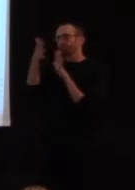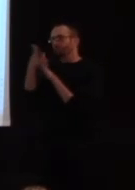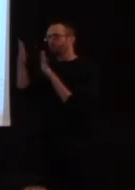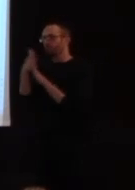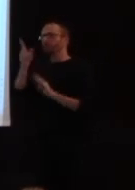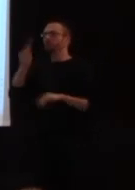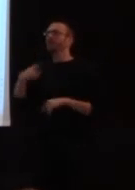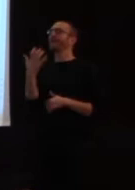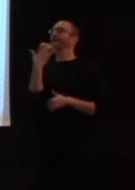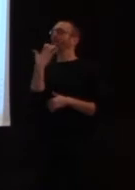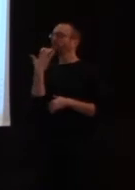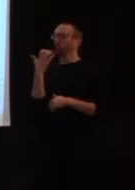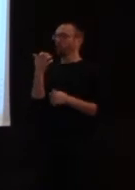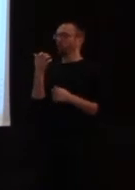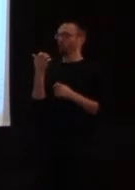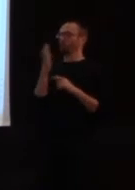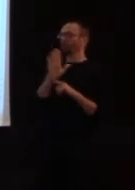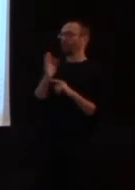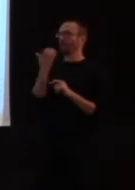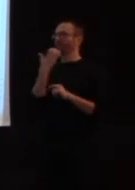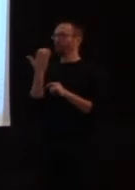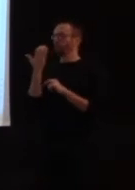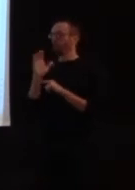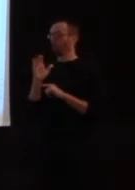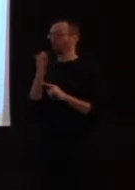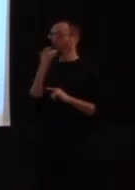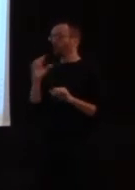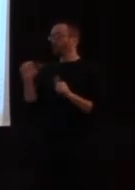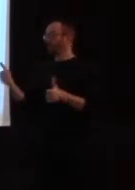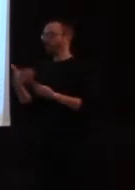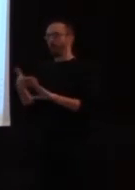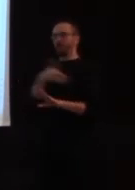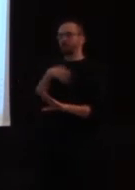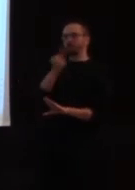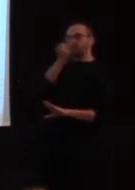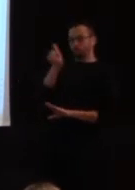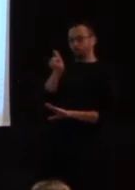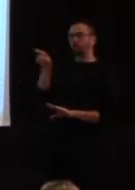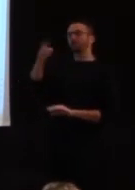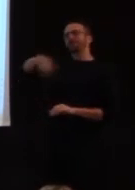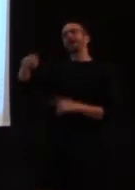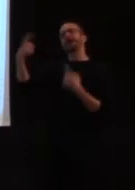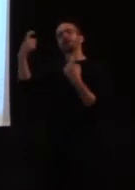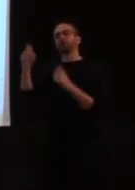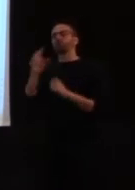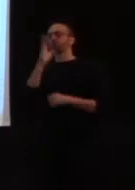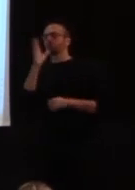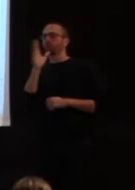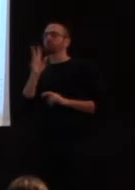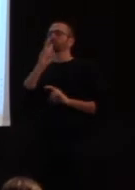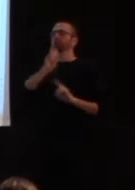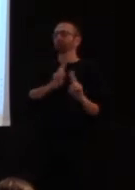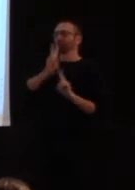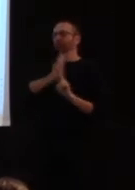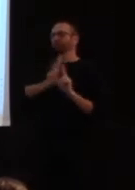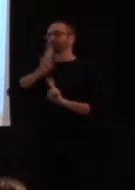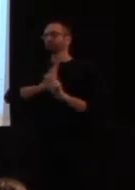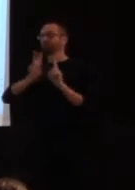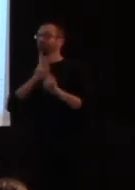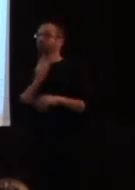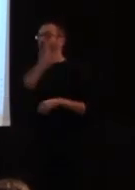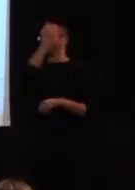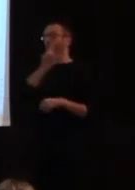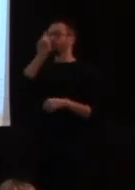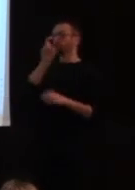porque pregunta siempre antes de empezar, porque daban sus razones para considerar que aquella profesora